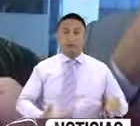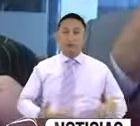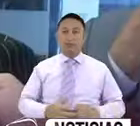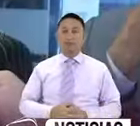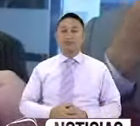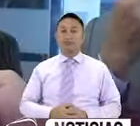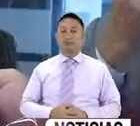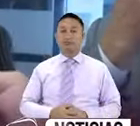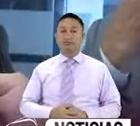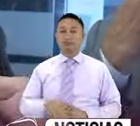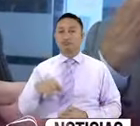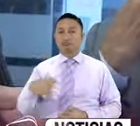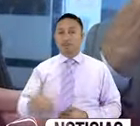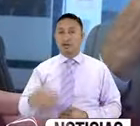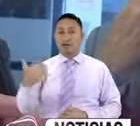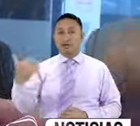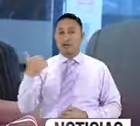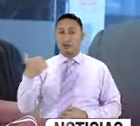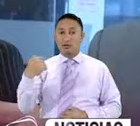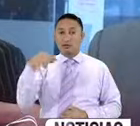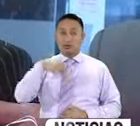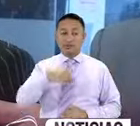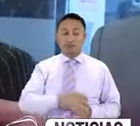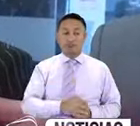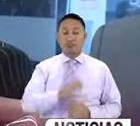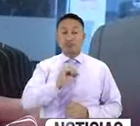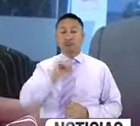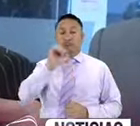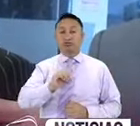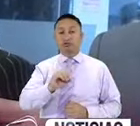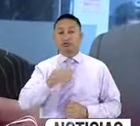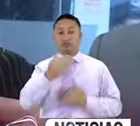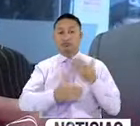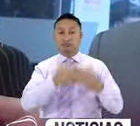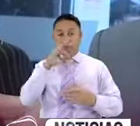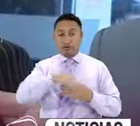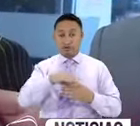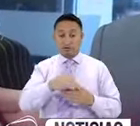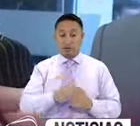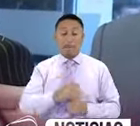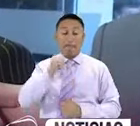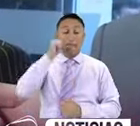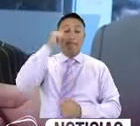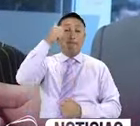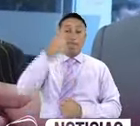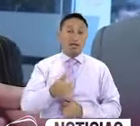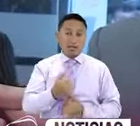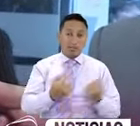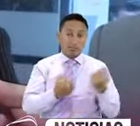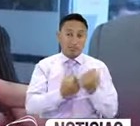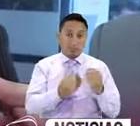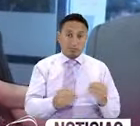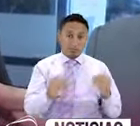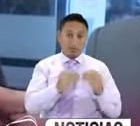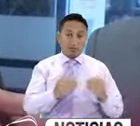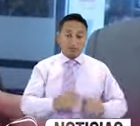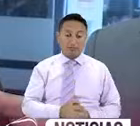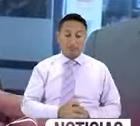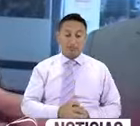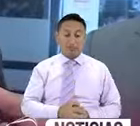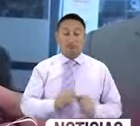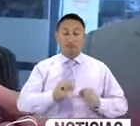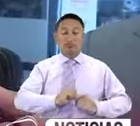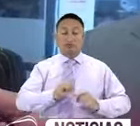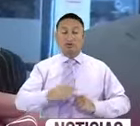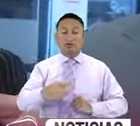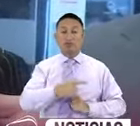tenemos un porcentaje de votos avanzados que yo creo que el día de mañana nos van a seguir respaldando y nos van a permitir salir airosos con